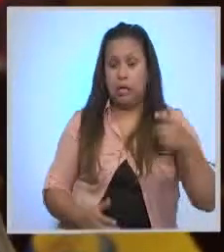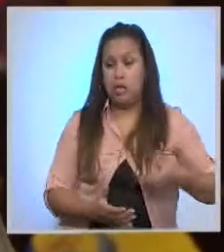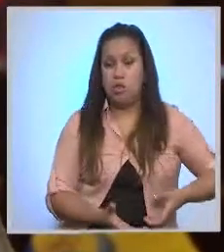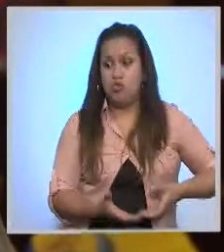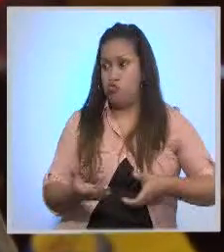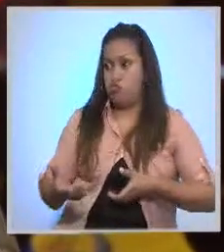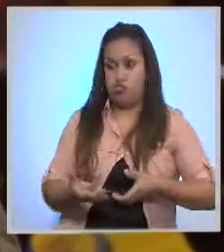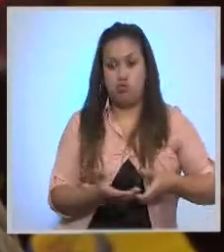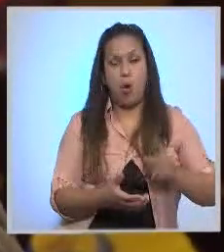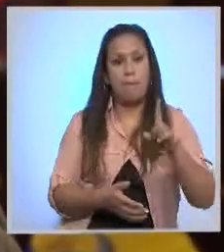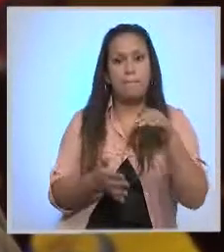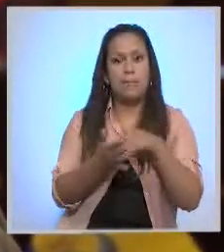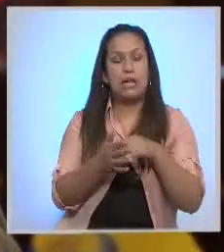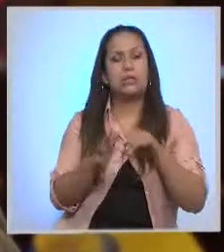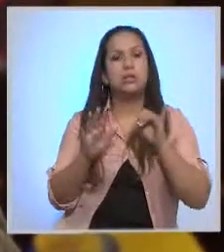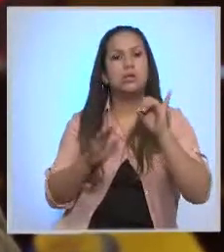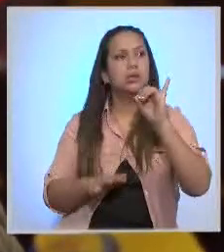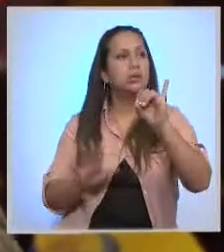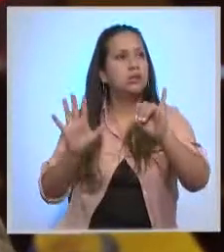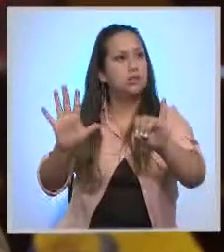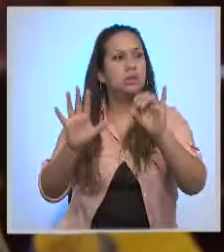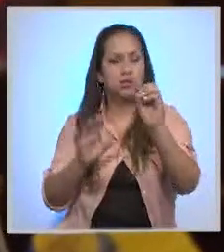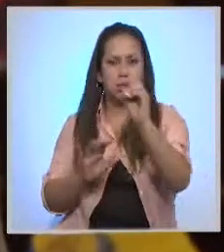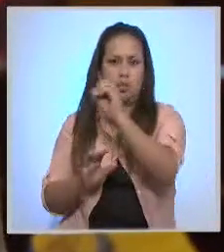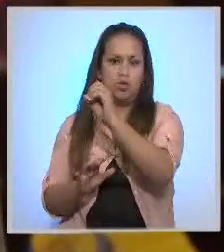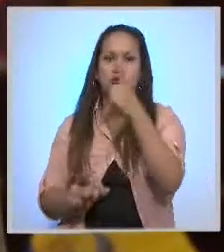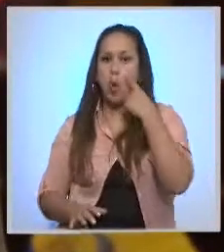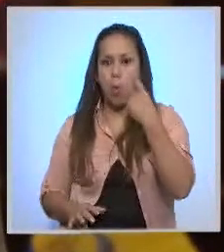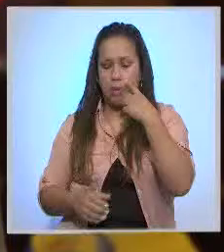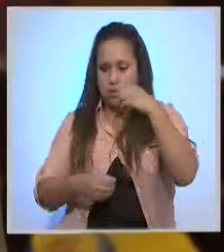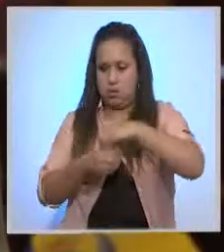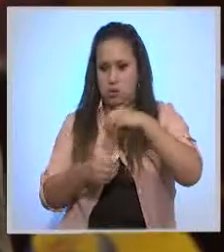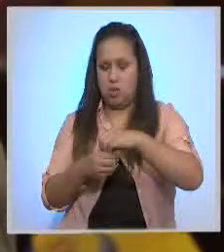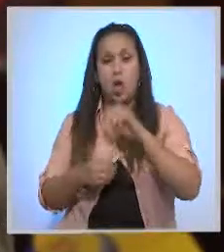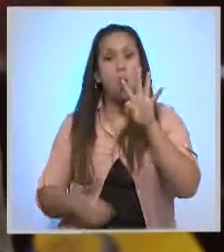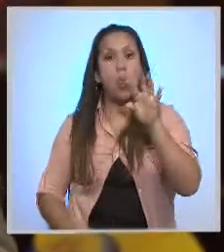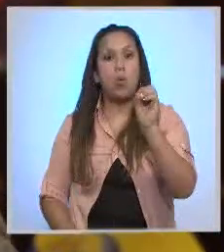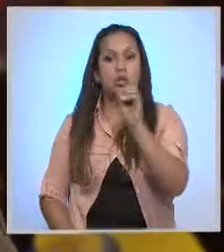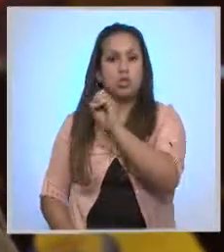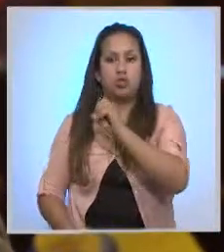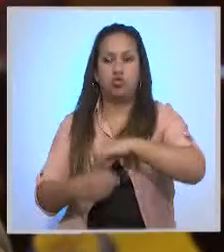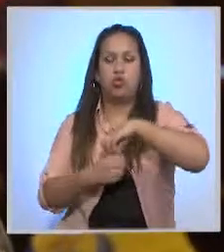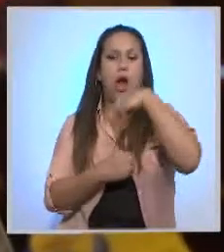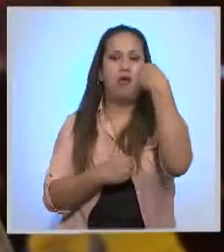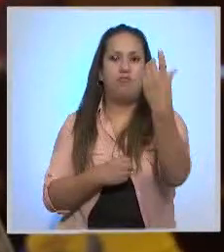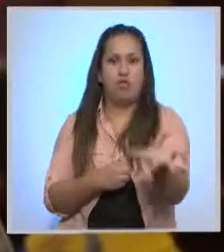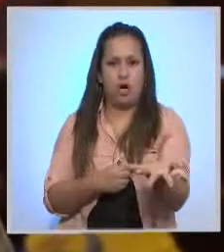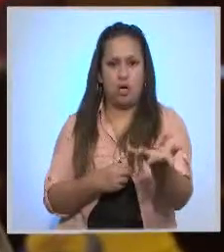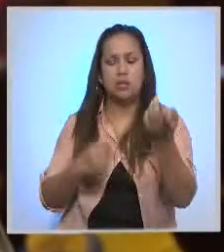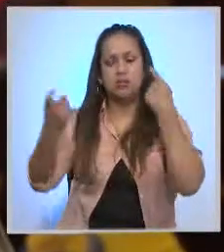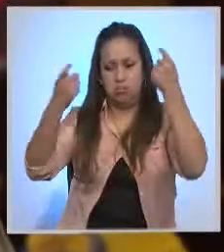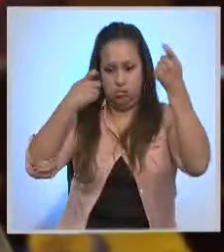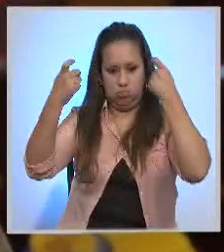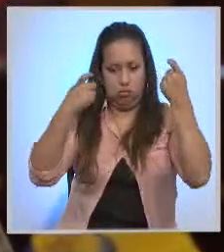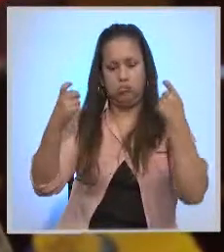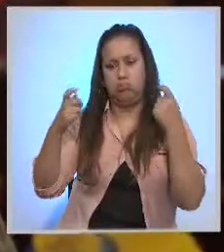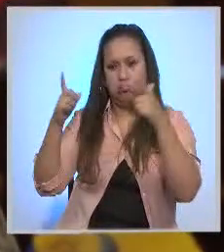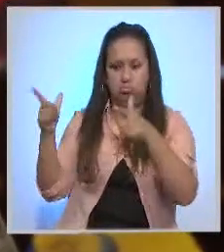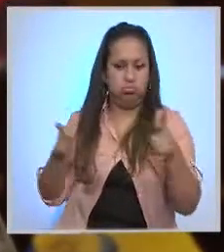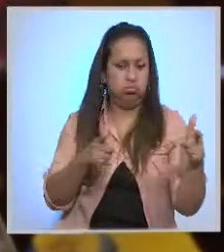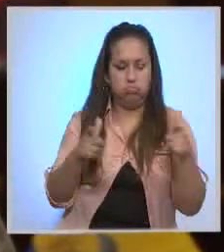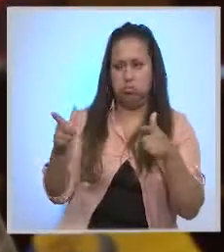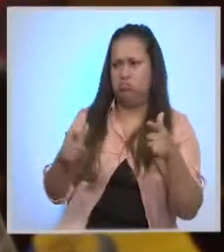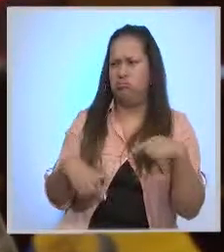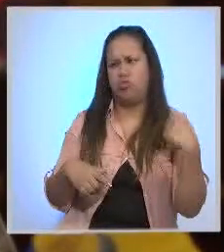estar con 1600 hombres en la parte interior y 400 en la parte externa porque requerimos también estos controles entonces todo lo hemos estado